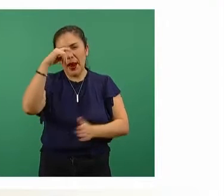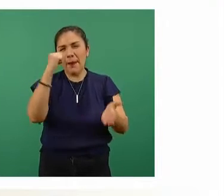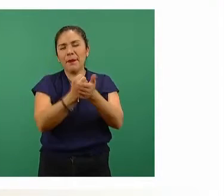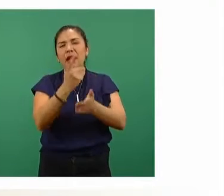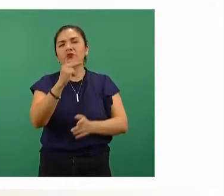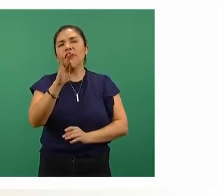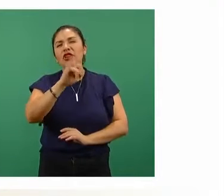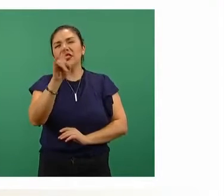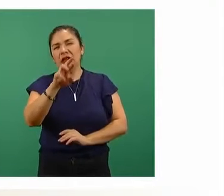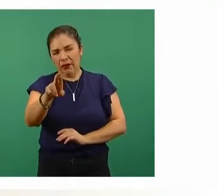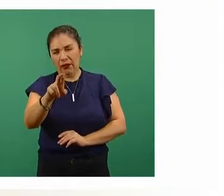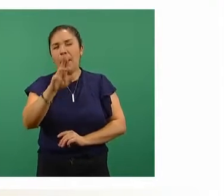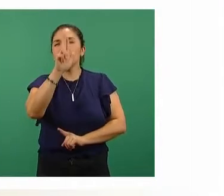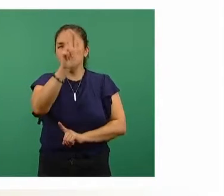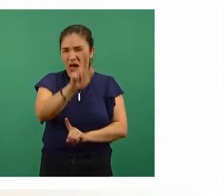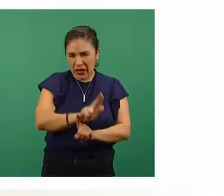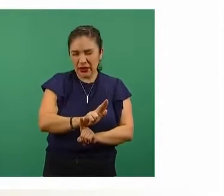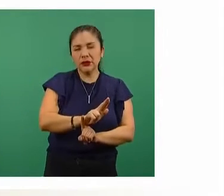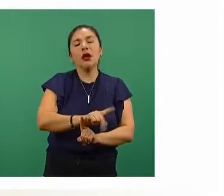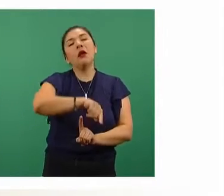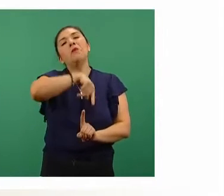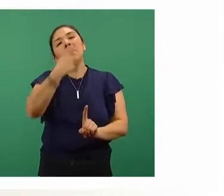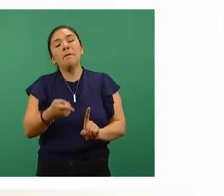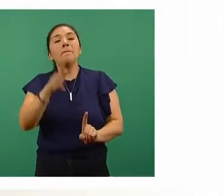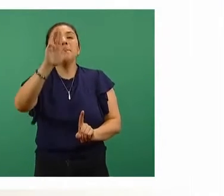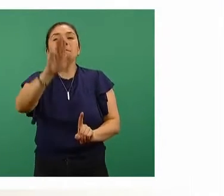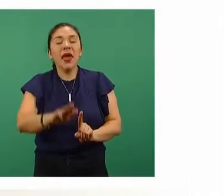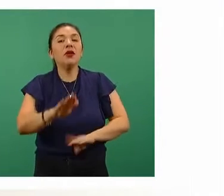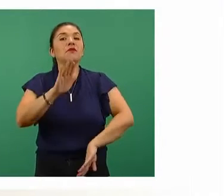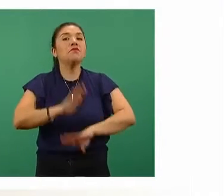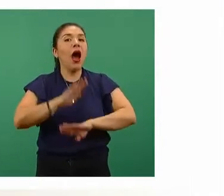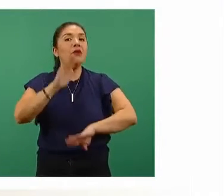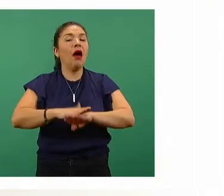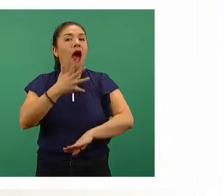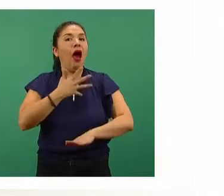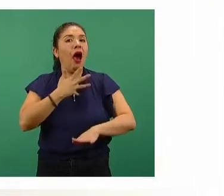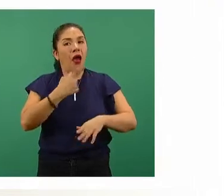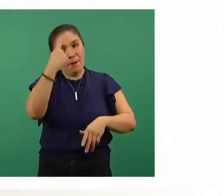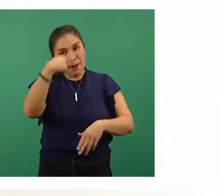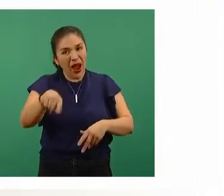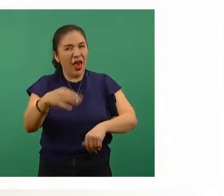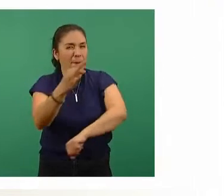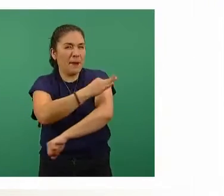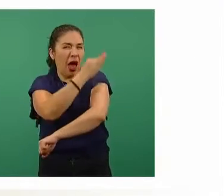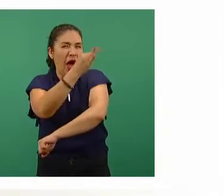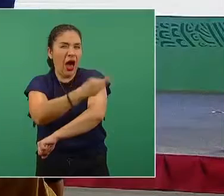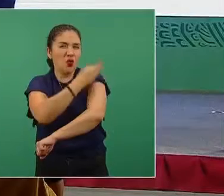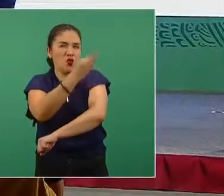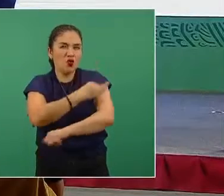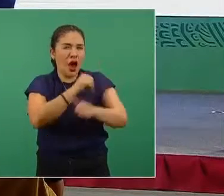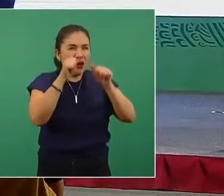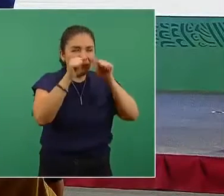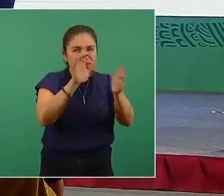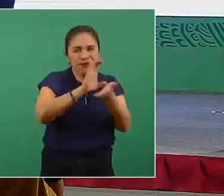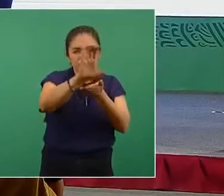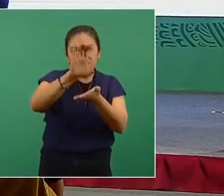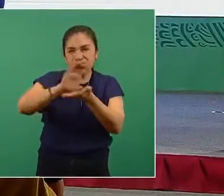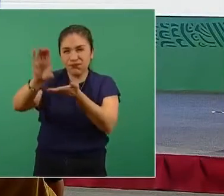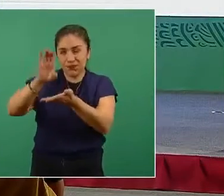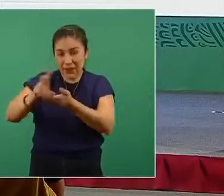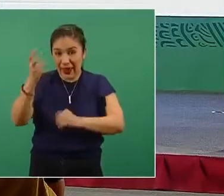llegan los martes y generalmente los miércoles tenemos un incremento en la capacidad de distribuir